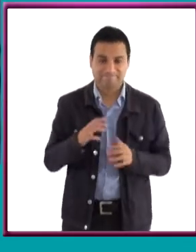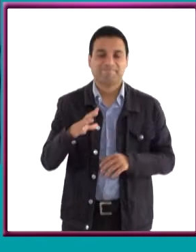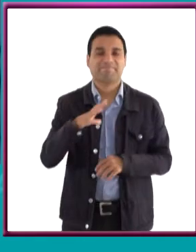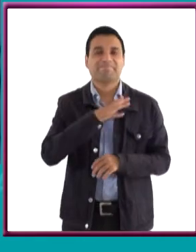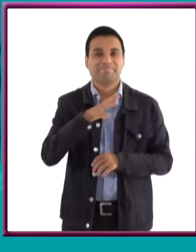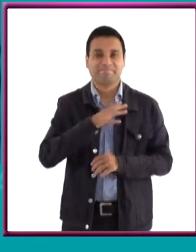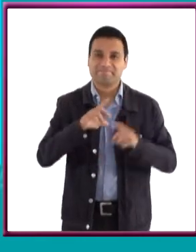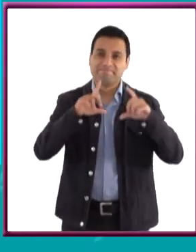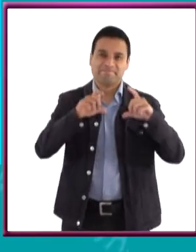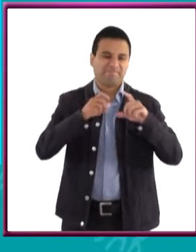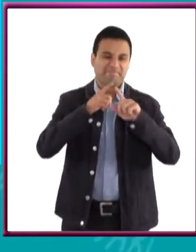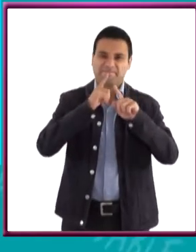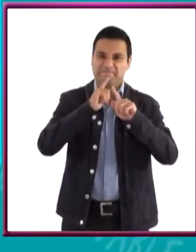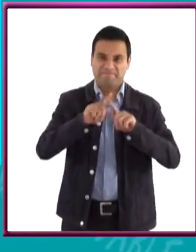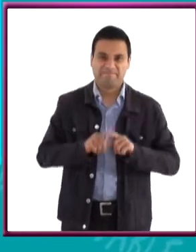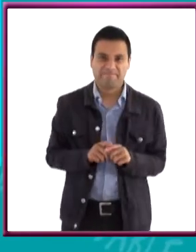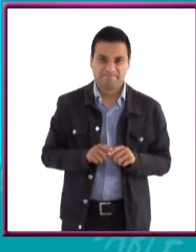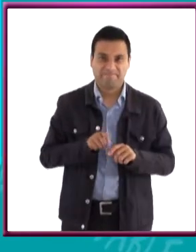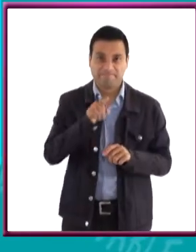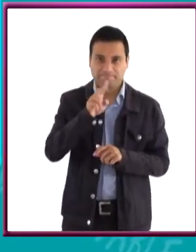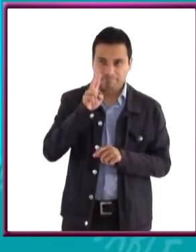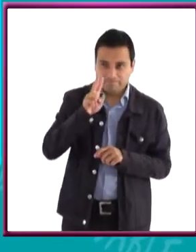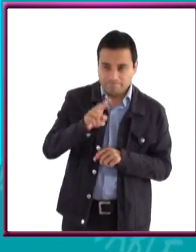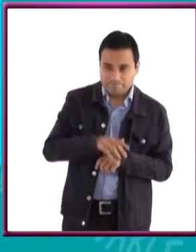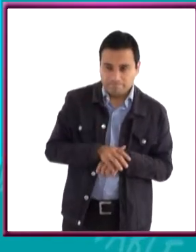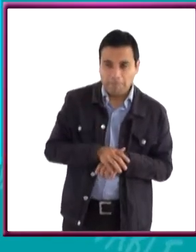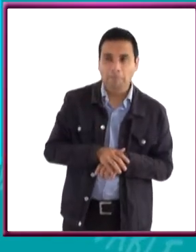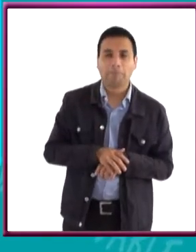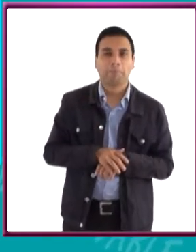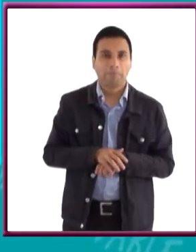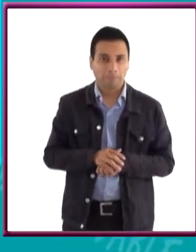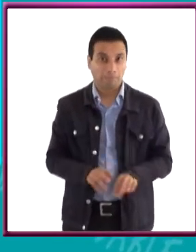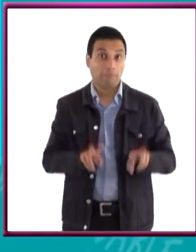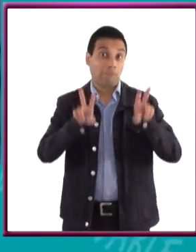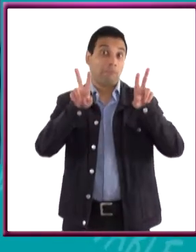de fotografías que nos ayudarán a reflexionar en vivencias y